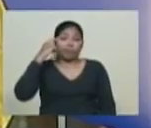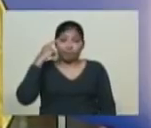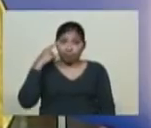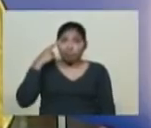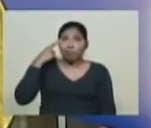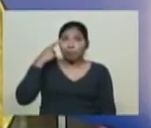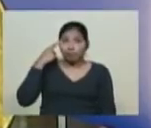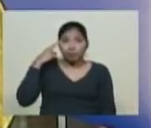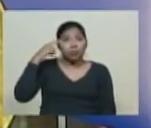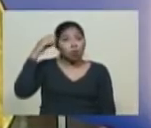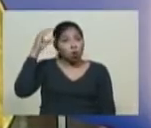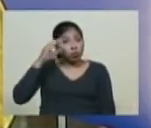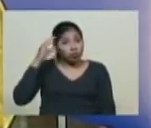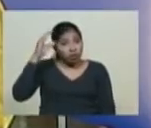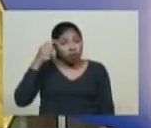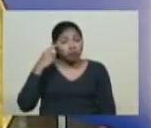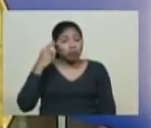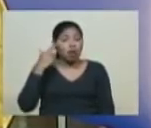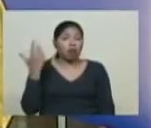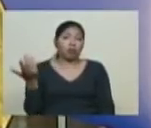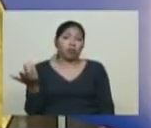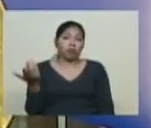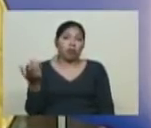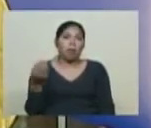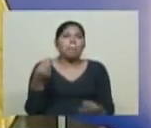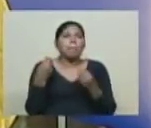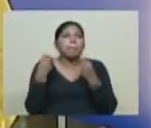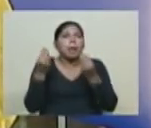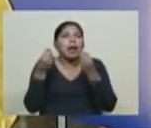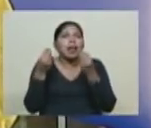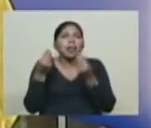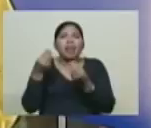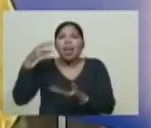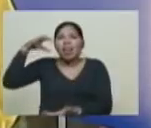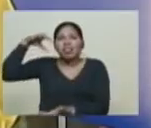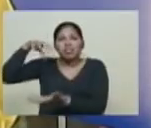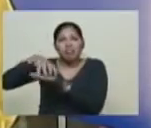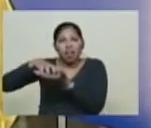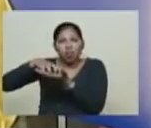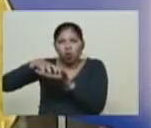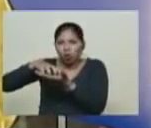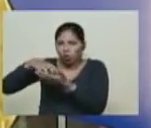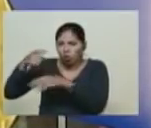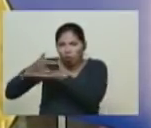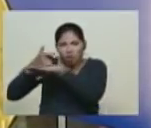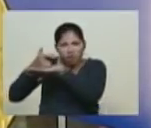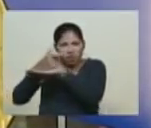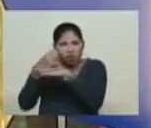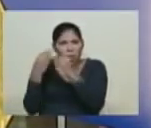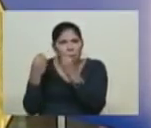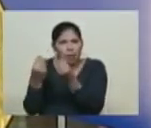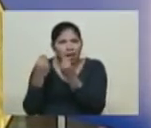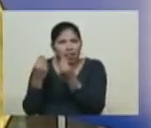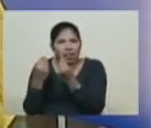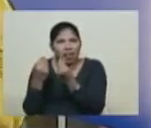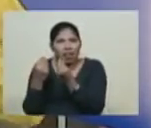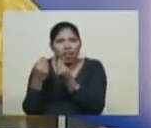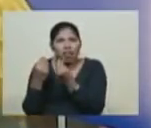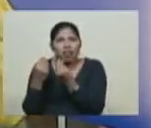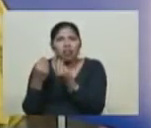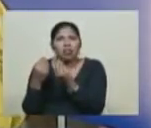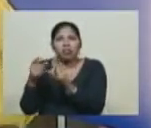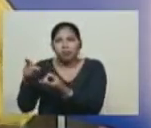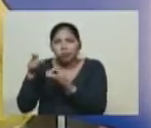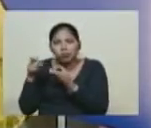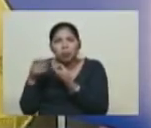tengamos conciencia de esto. ¿Para qué es el Estado? ¿Para qué es el gobierno? ¿Para qué es la recaudación de impuestos? ¿Para qué es